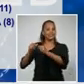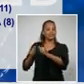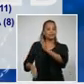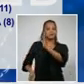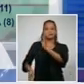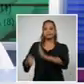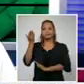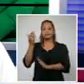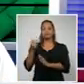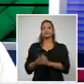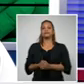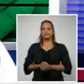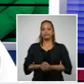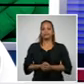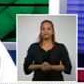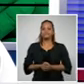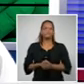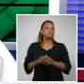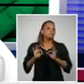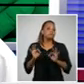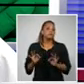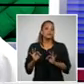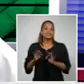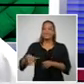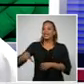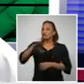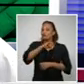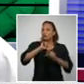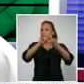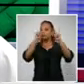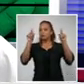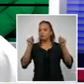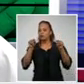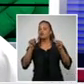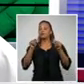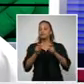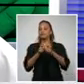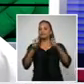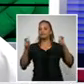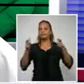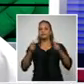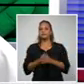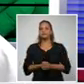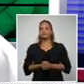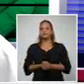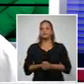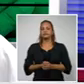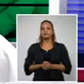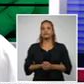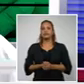y prácticamente de todo el país. Del sexo femenino ayer,